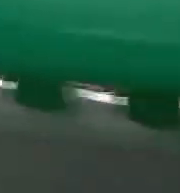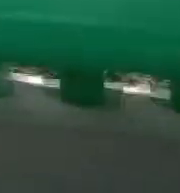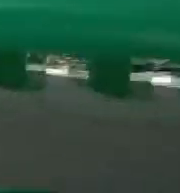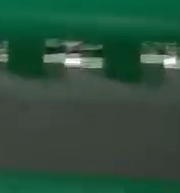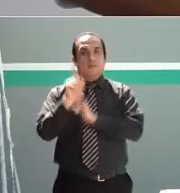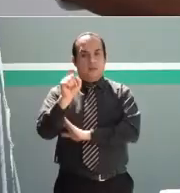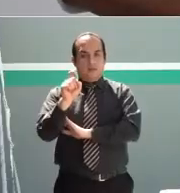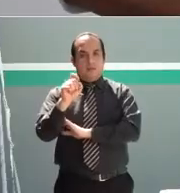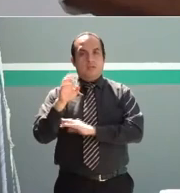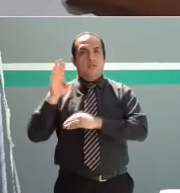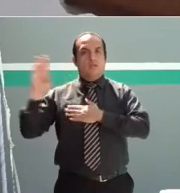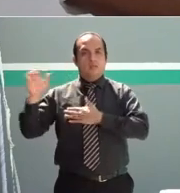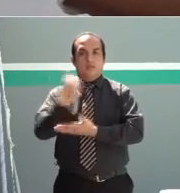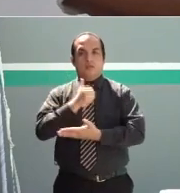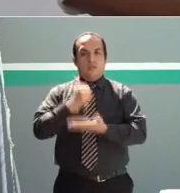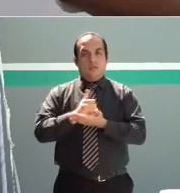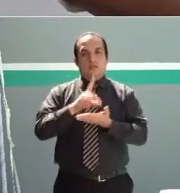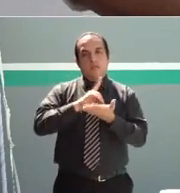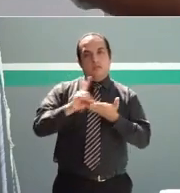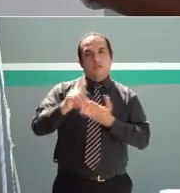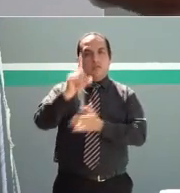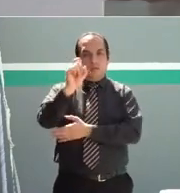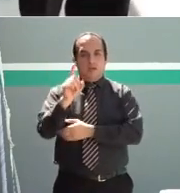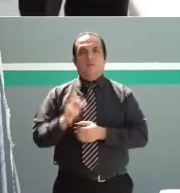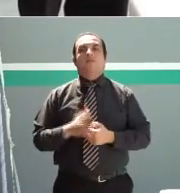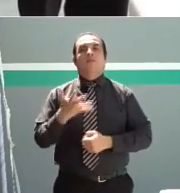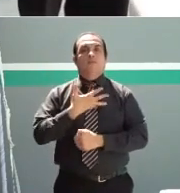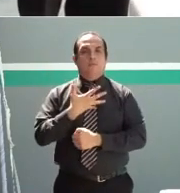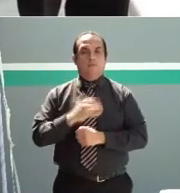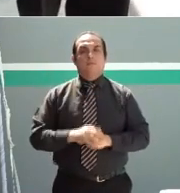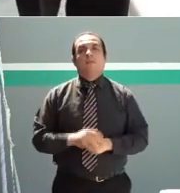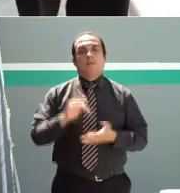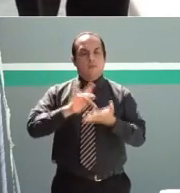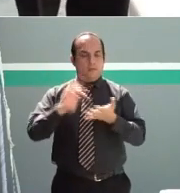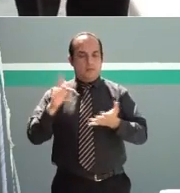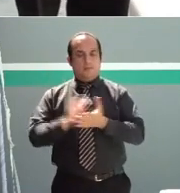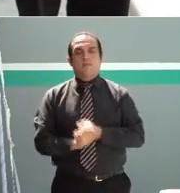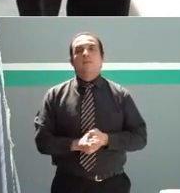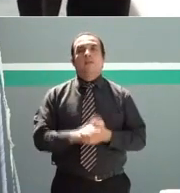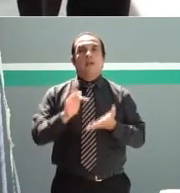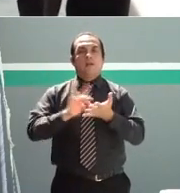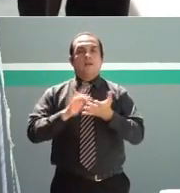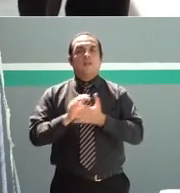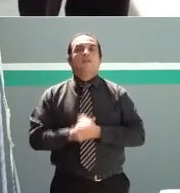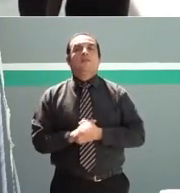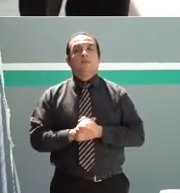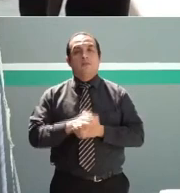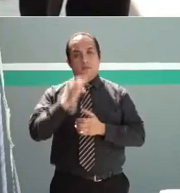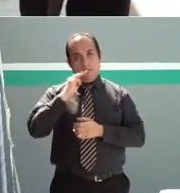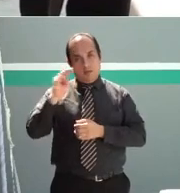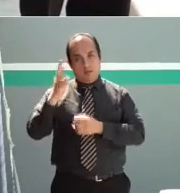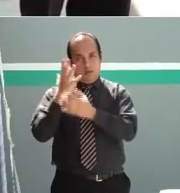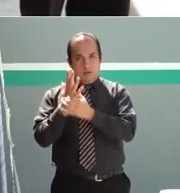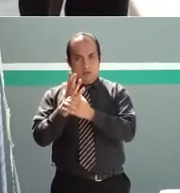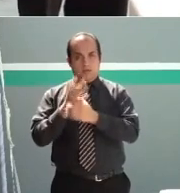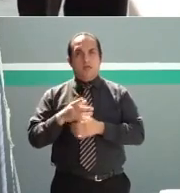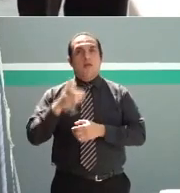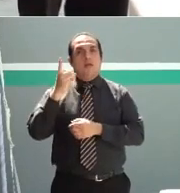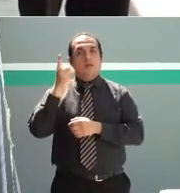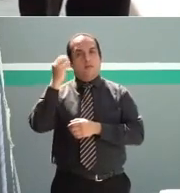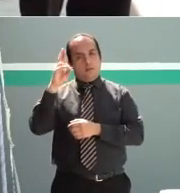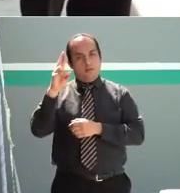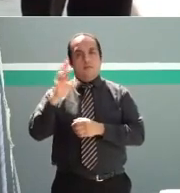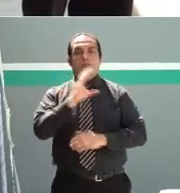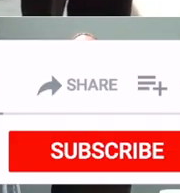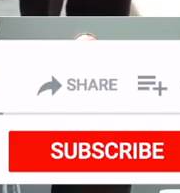compromiso de la ciudad con el derecho al agua. Muchas gracias. Agradecemos el mensaje que nos ha dirigido la doctora Claudia Sheinbaum Pardo,